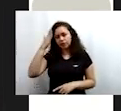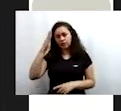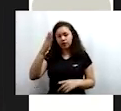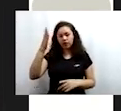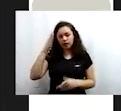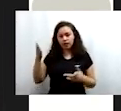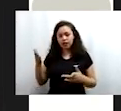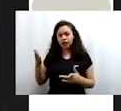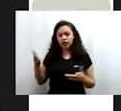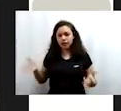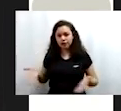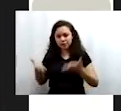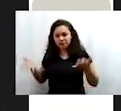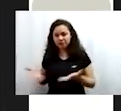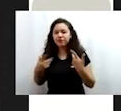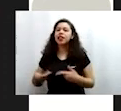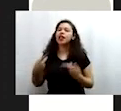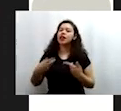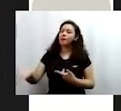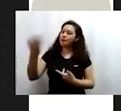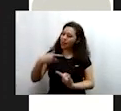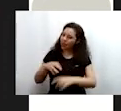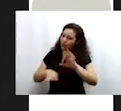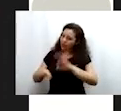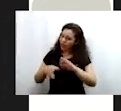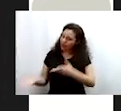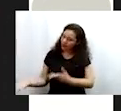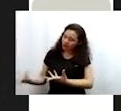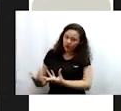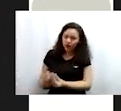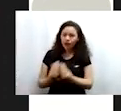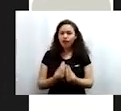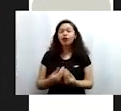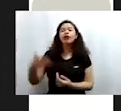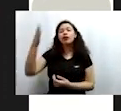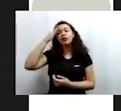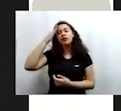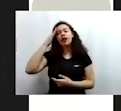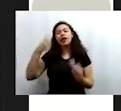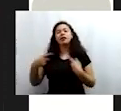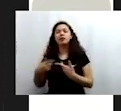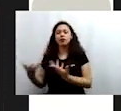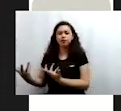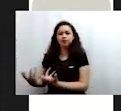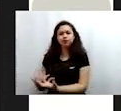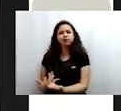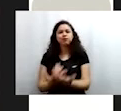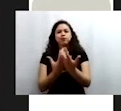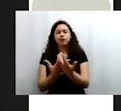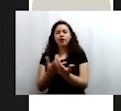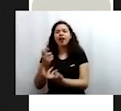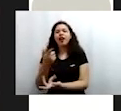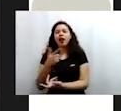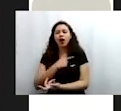liderazgo invita al trabajo, el liderazgo mueve a las personas a que les guste,